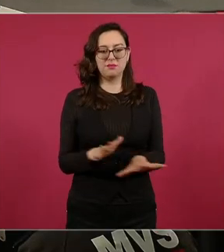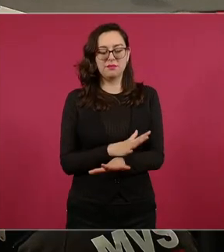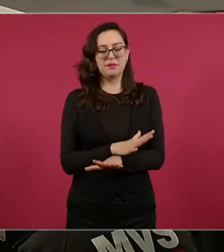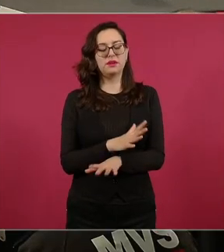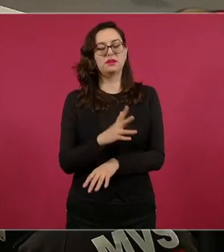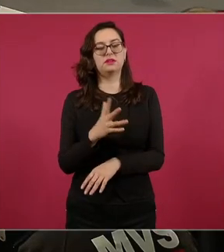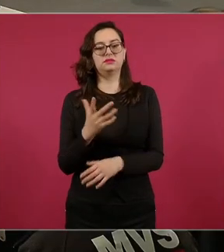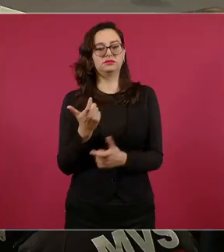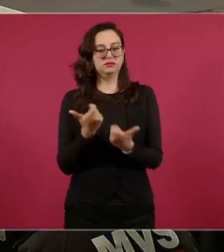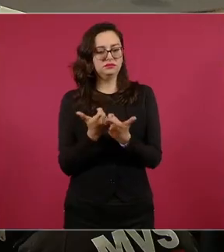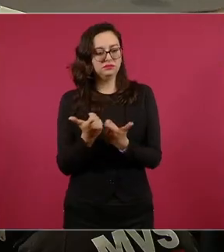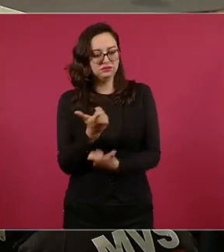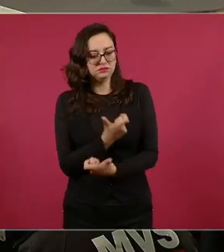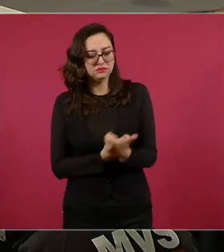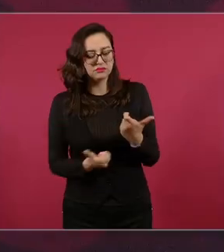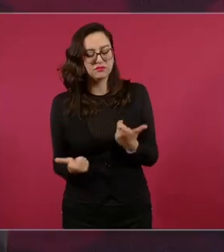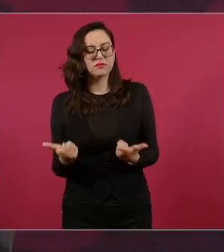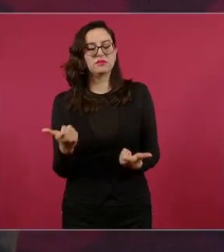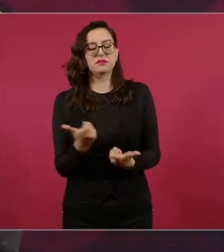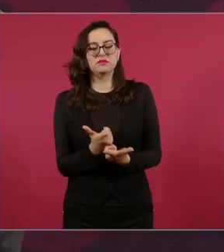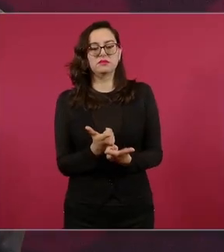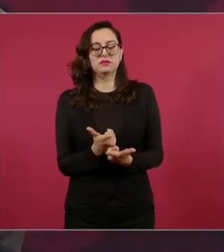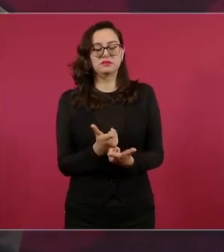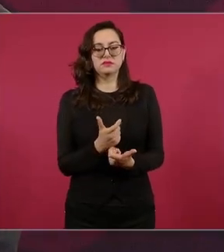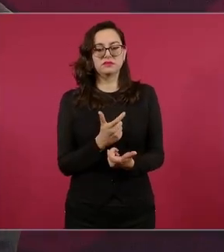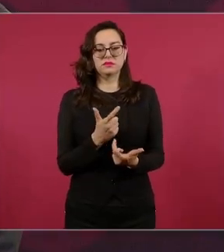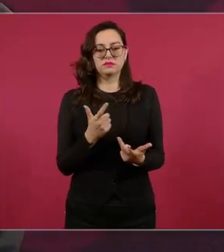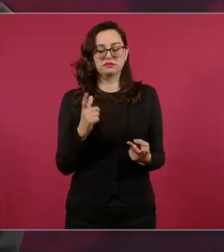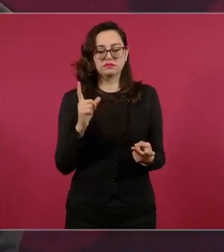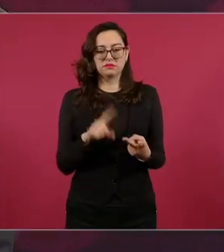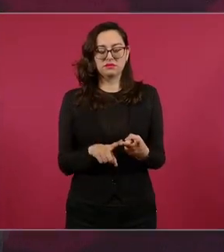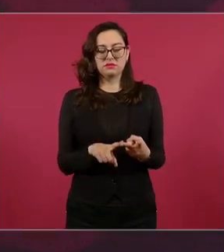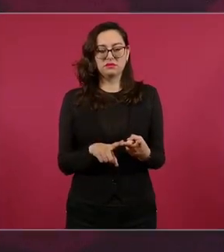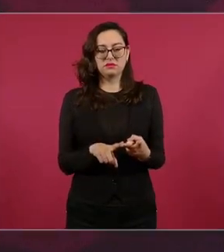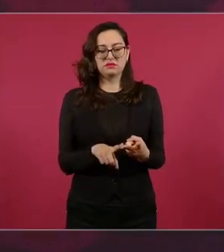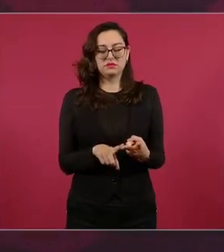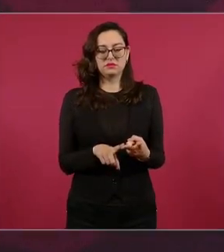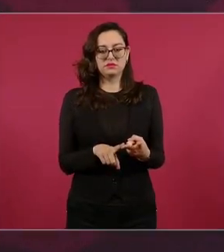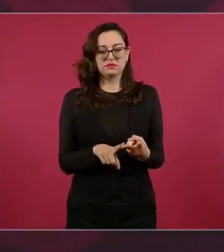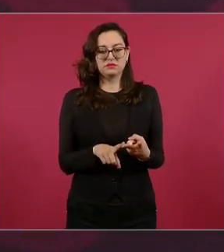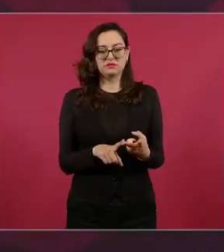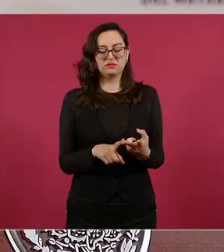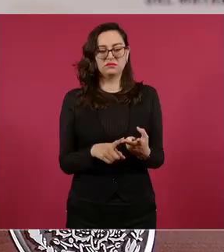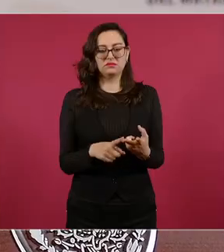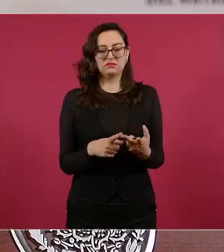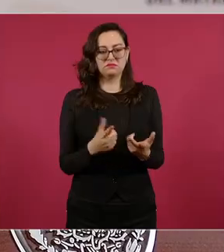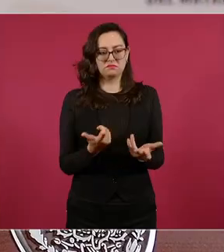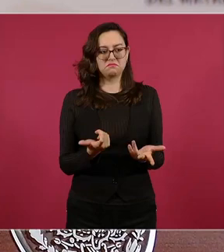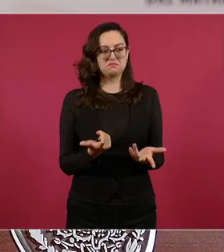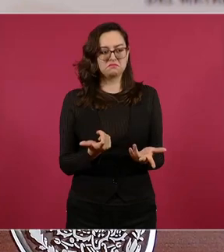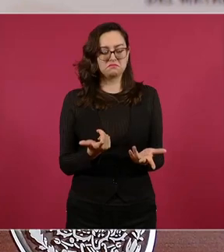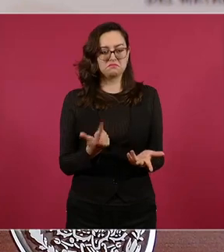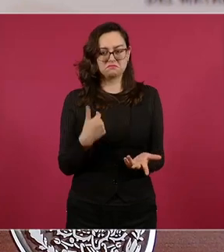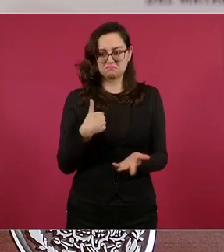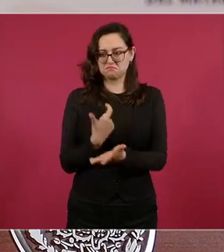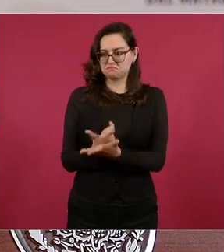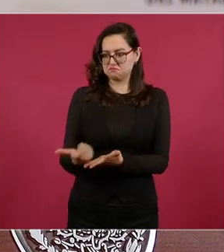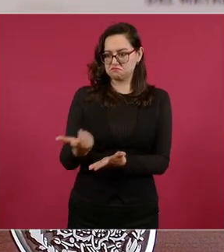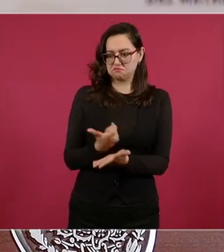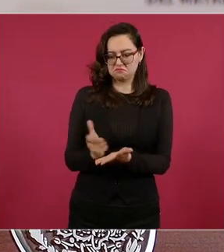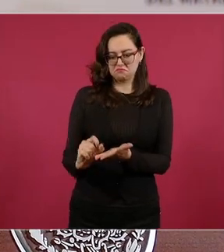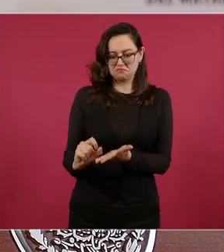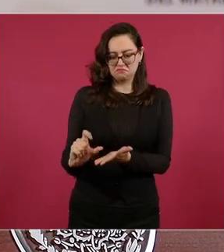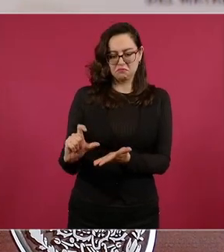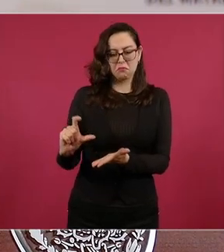imagínense lo que nos ha costado el demostrar que se pueden aumentar los salarios y que no hay inflación,